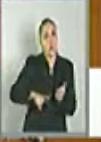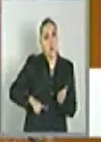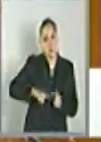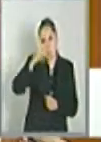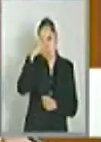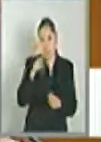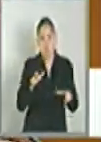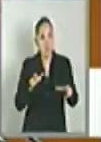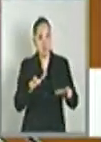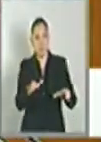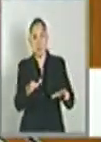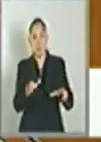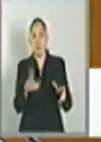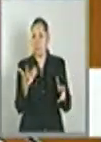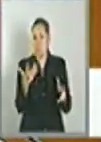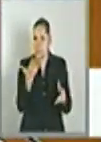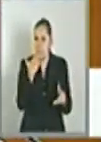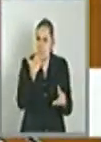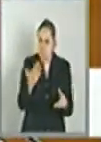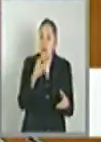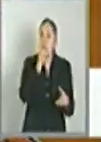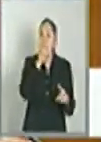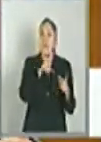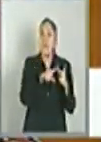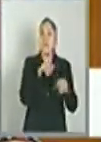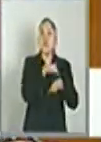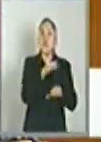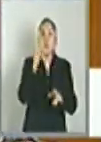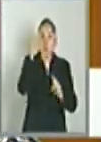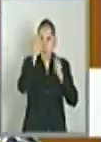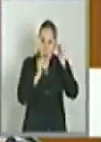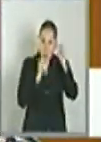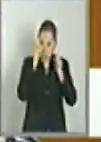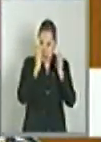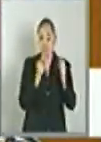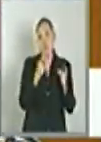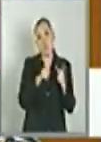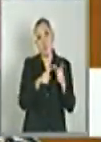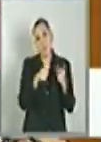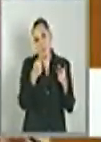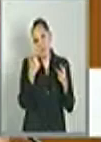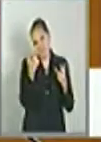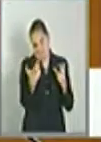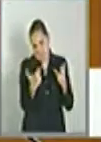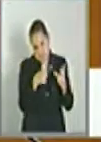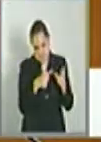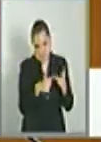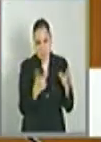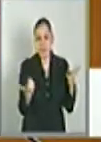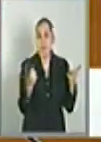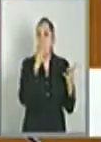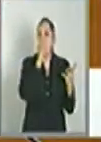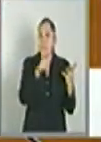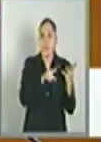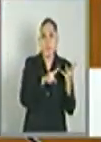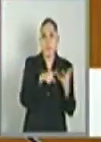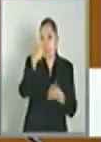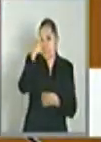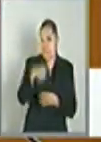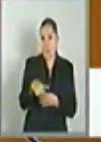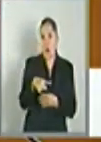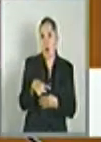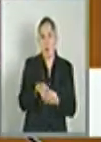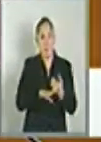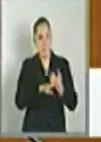significaron en materia de turismo, que lo acaban de señalar aquí, en materia financiera, en materia también de prevención y